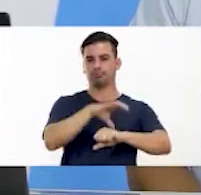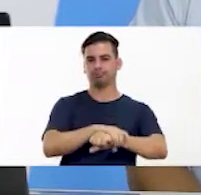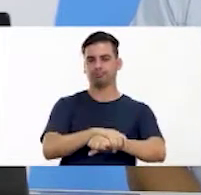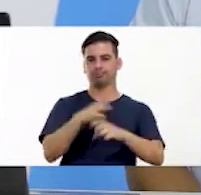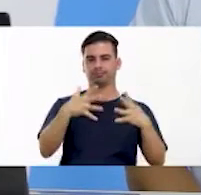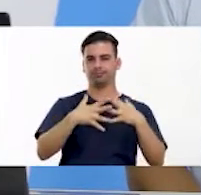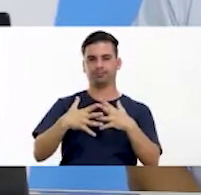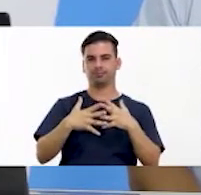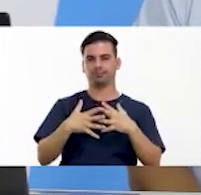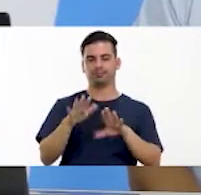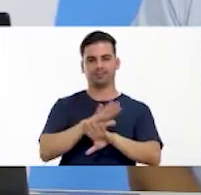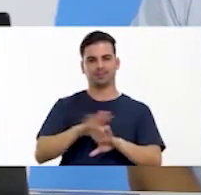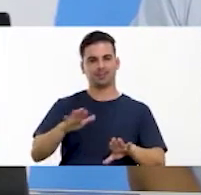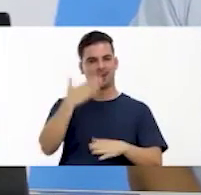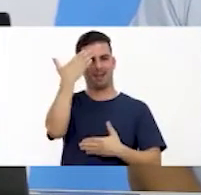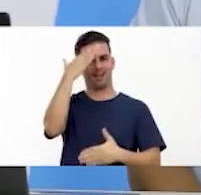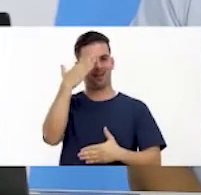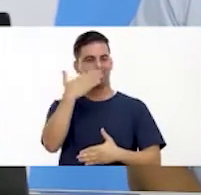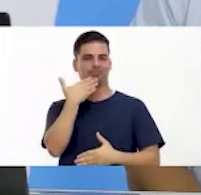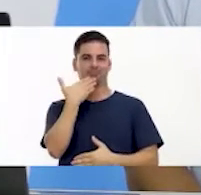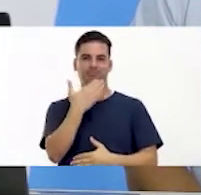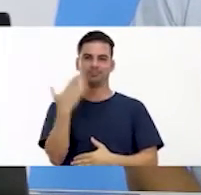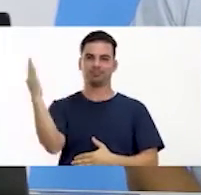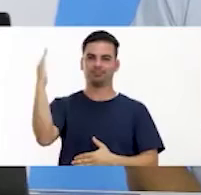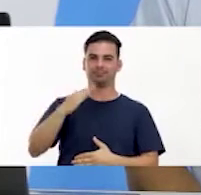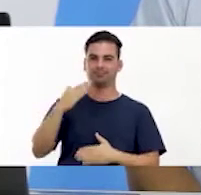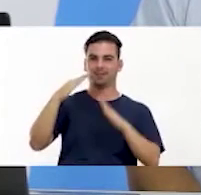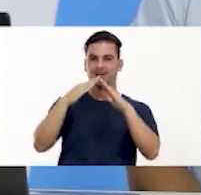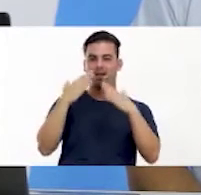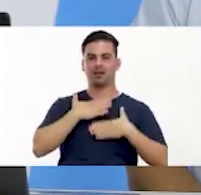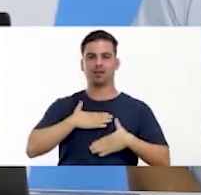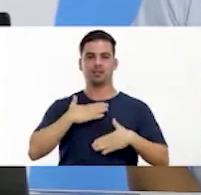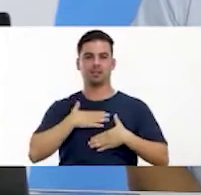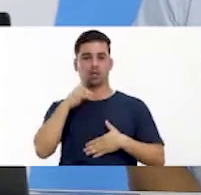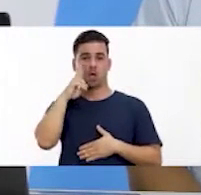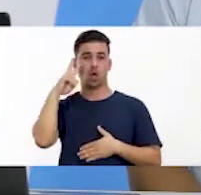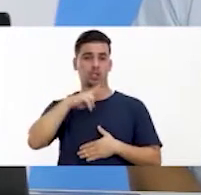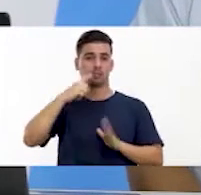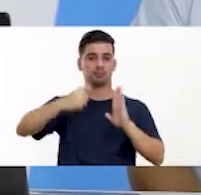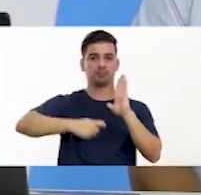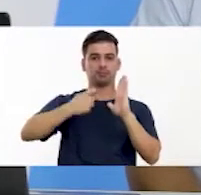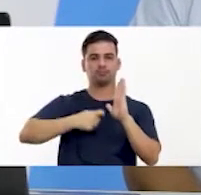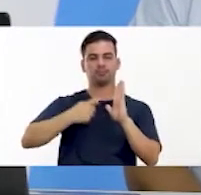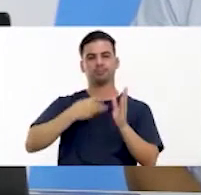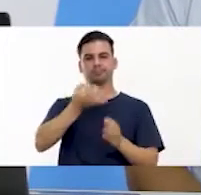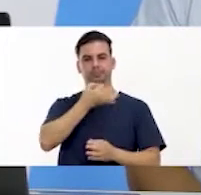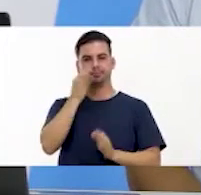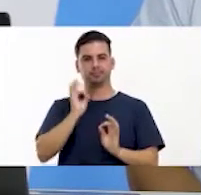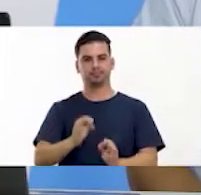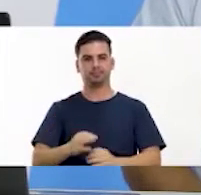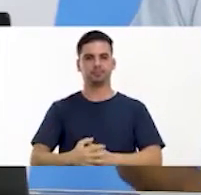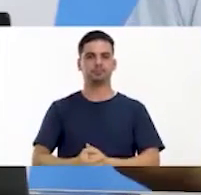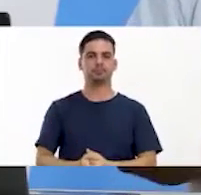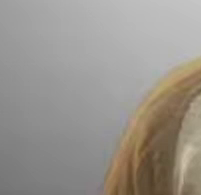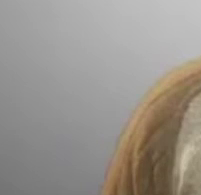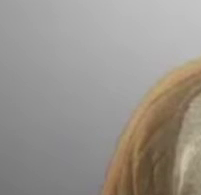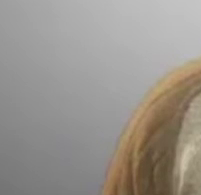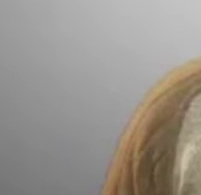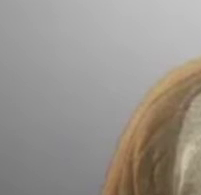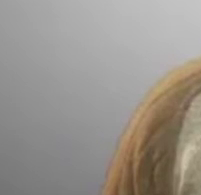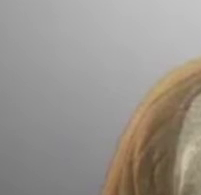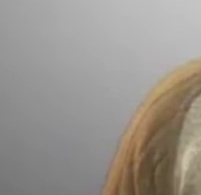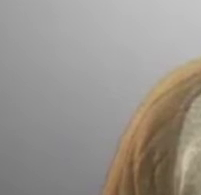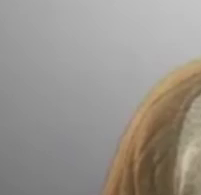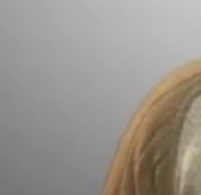Felizmente ya están en casa. Observemos el siguiente video que aborda este proceso.